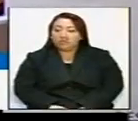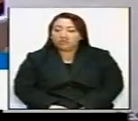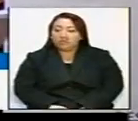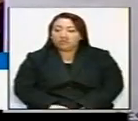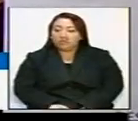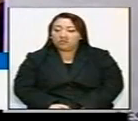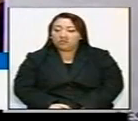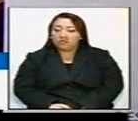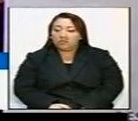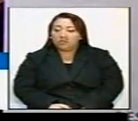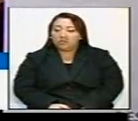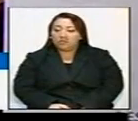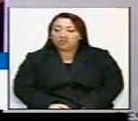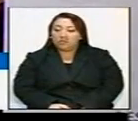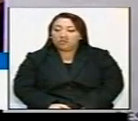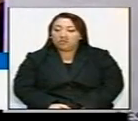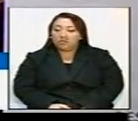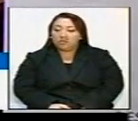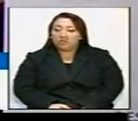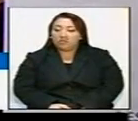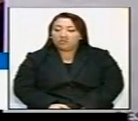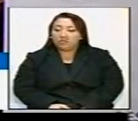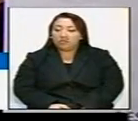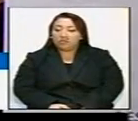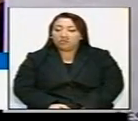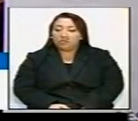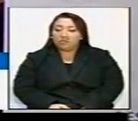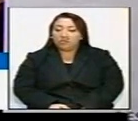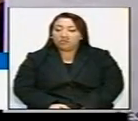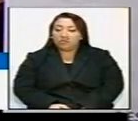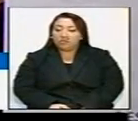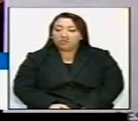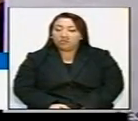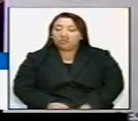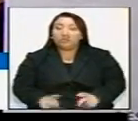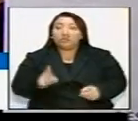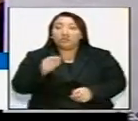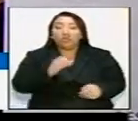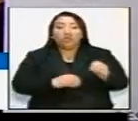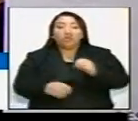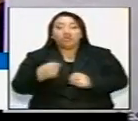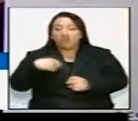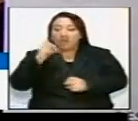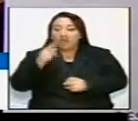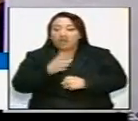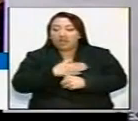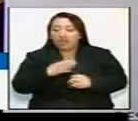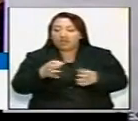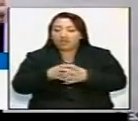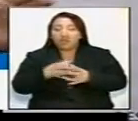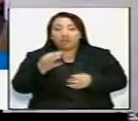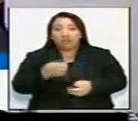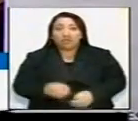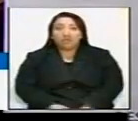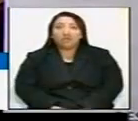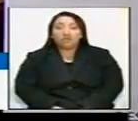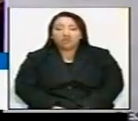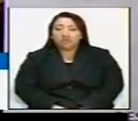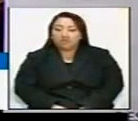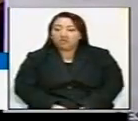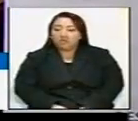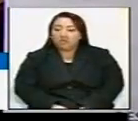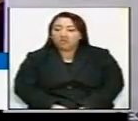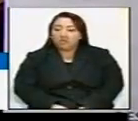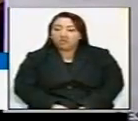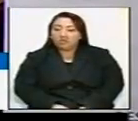dijo, yo tenía una versión de la organización, pero es una organización, yo lideré una de esas organizaciones que ya tenía mucho